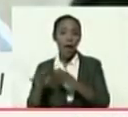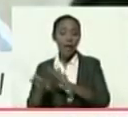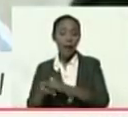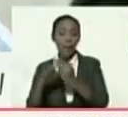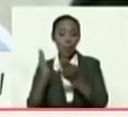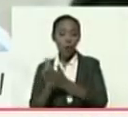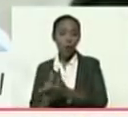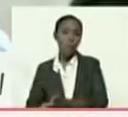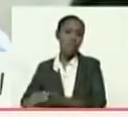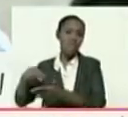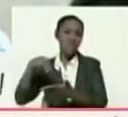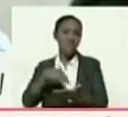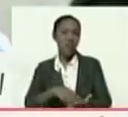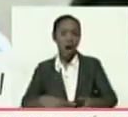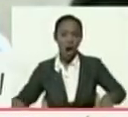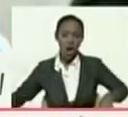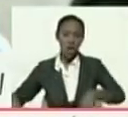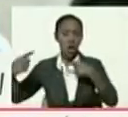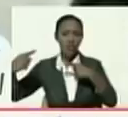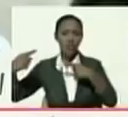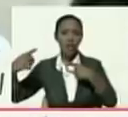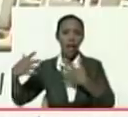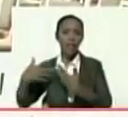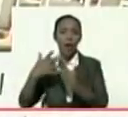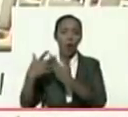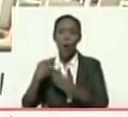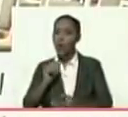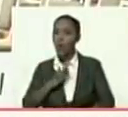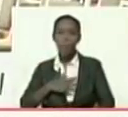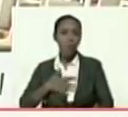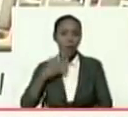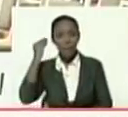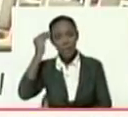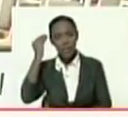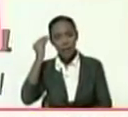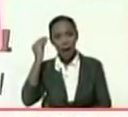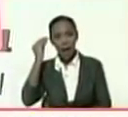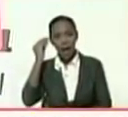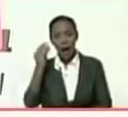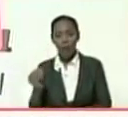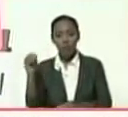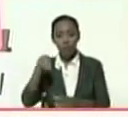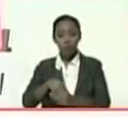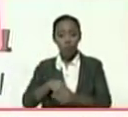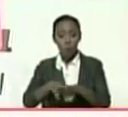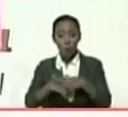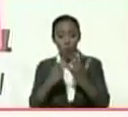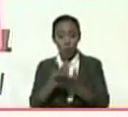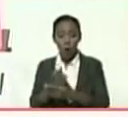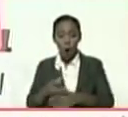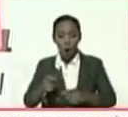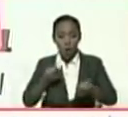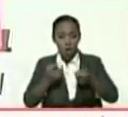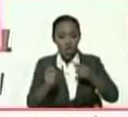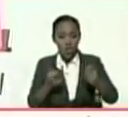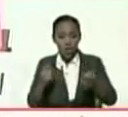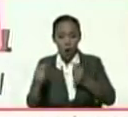Unidos. No pueden desde un país pensar que van a hegemonizar al mundo, a todo el